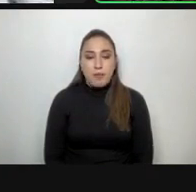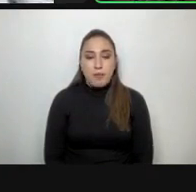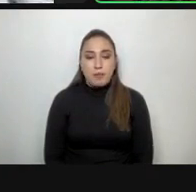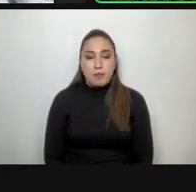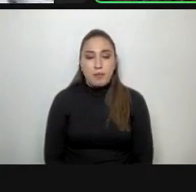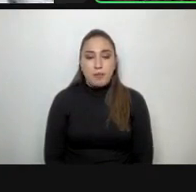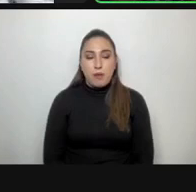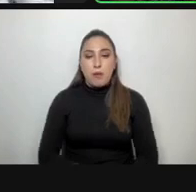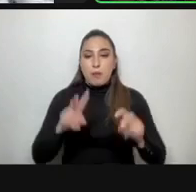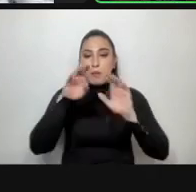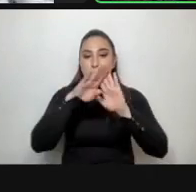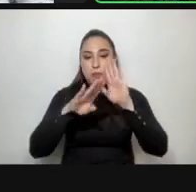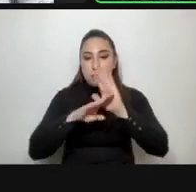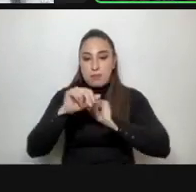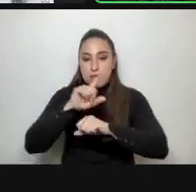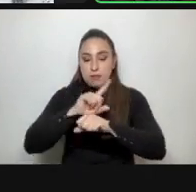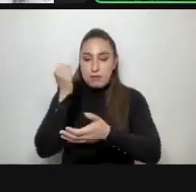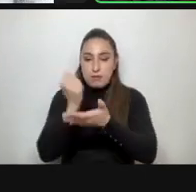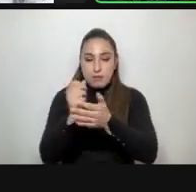Aprobado el orden del día, diputado.